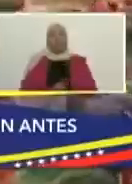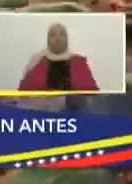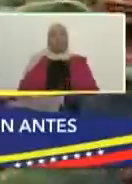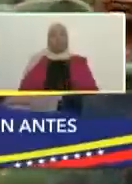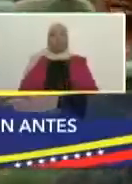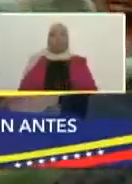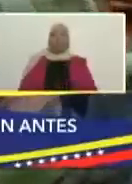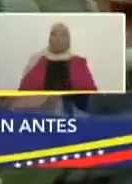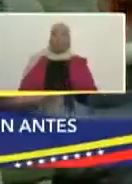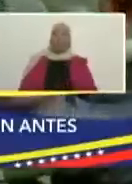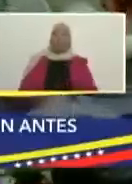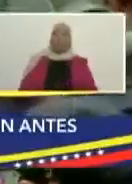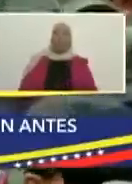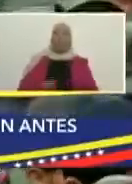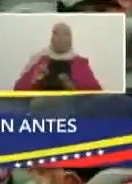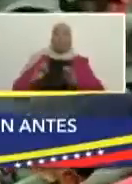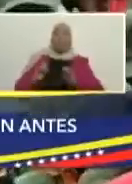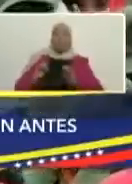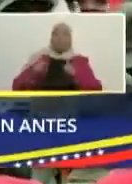Tuvo que ser así.